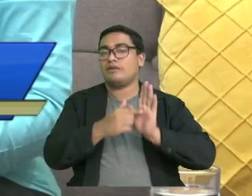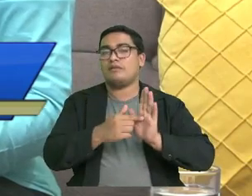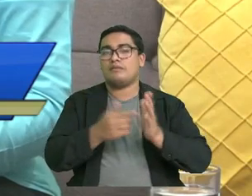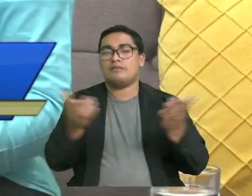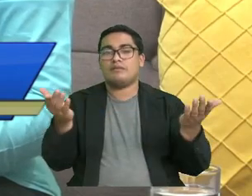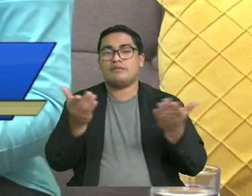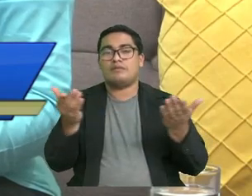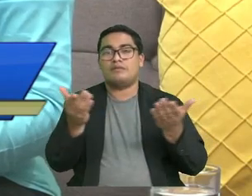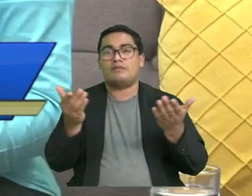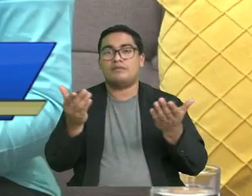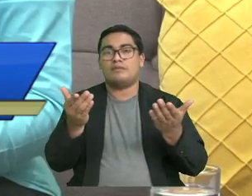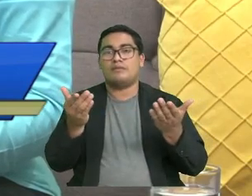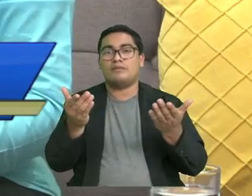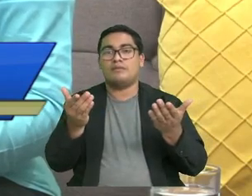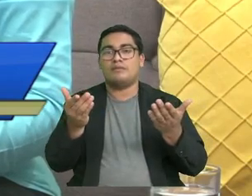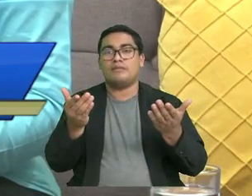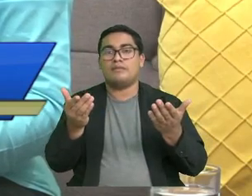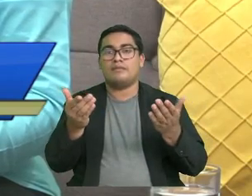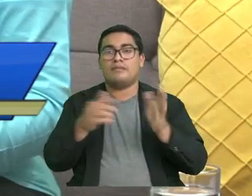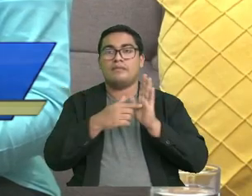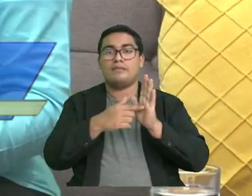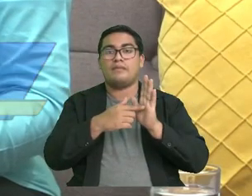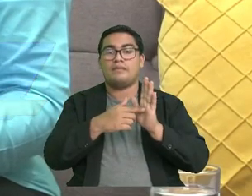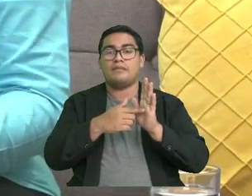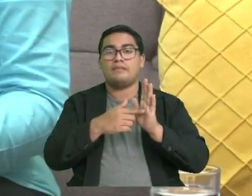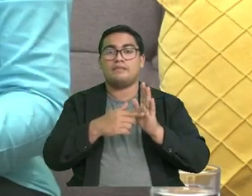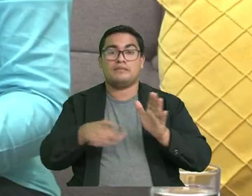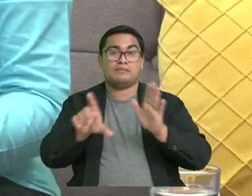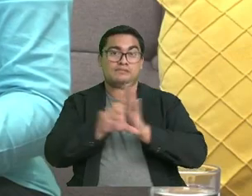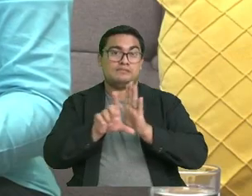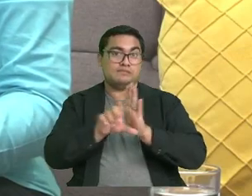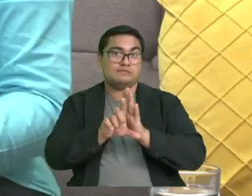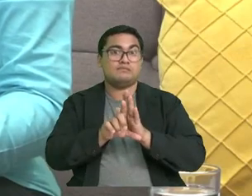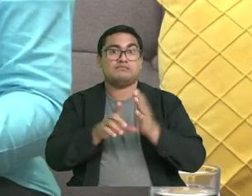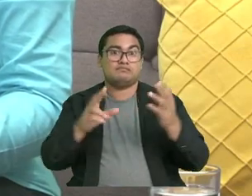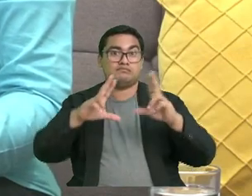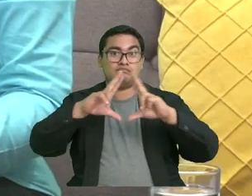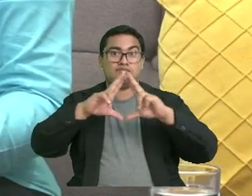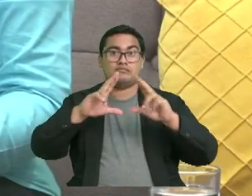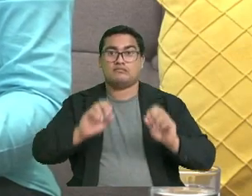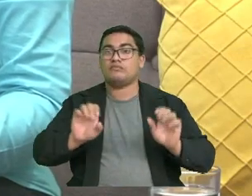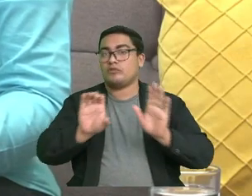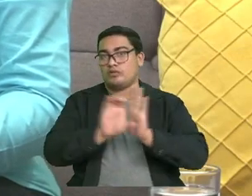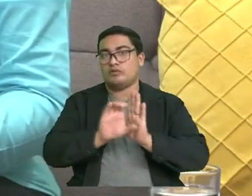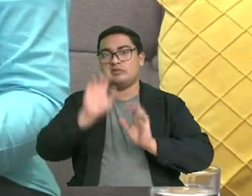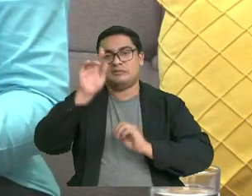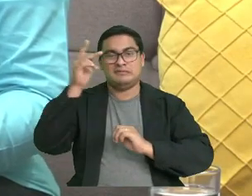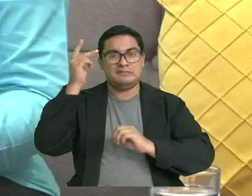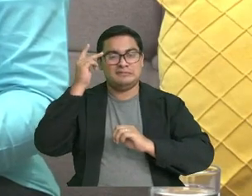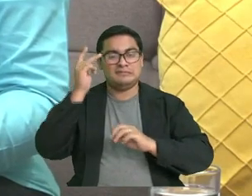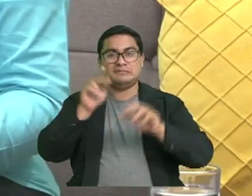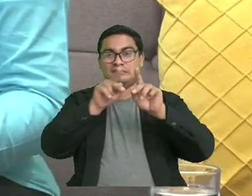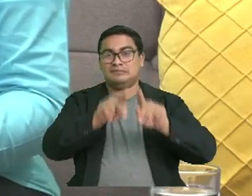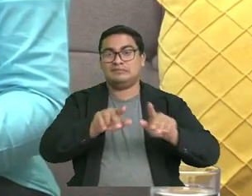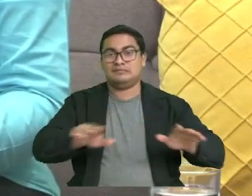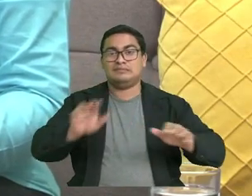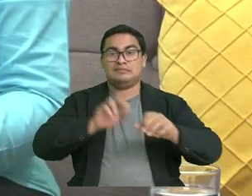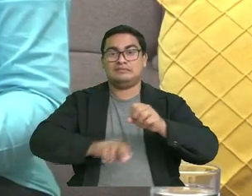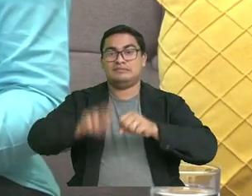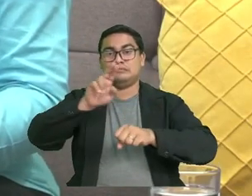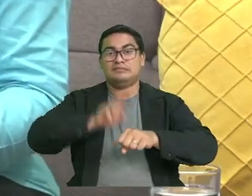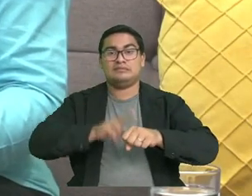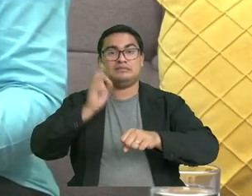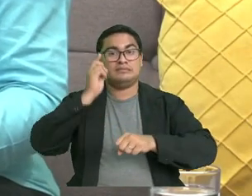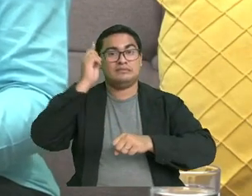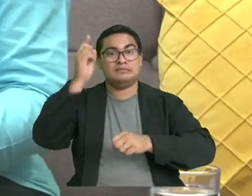¿verdad?, desde lo, digamos, las disposiciones constitucionales, tiene que ver con nuestro Plan Nacional de Desarrollo